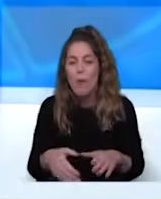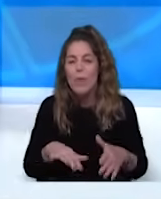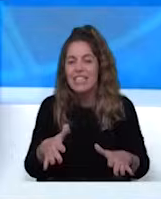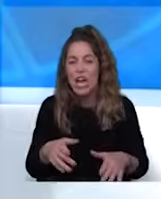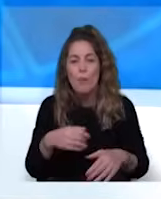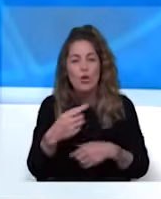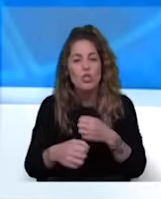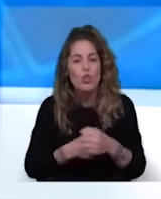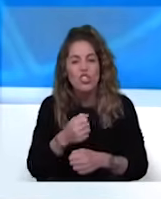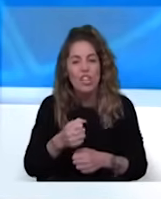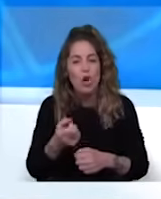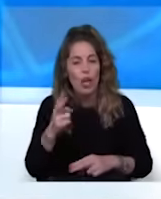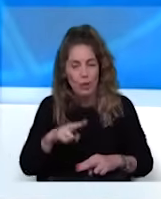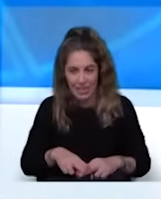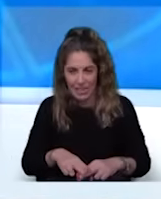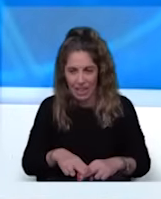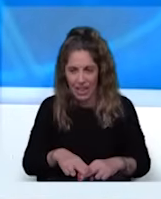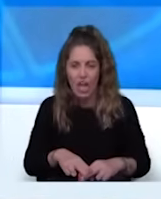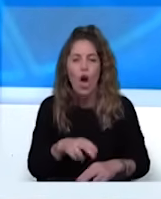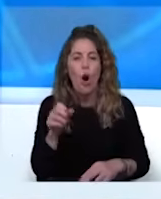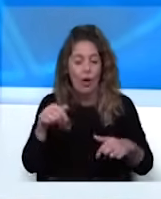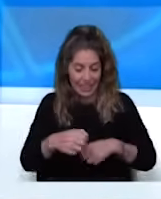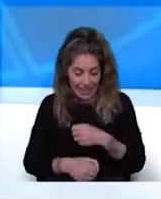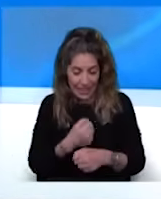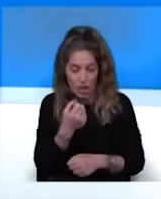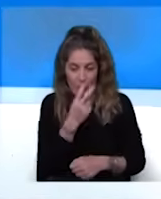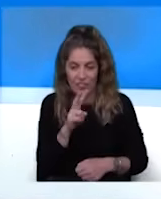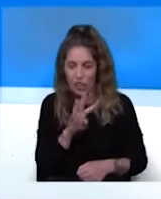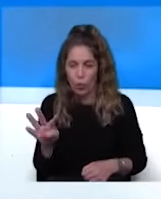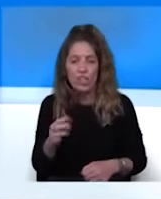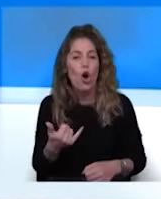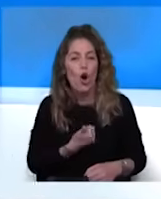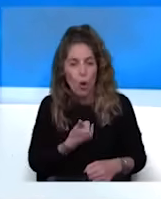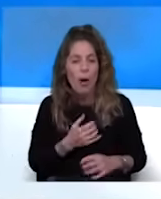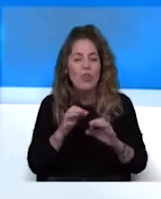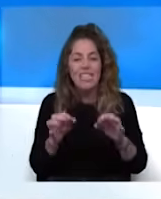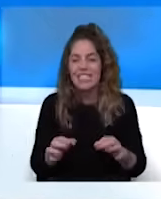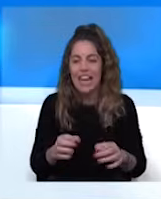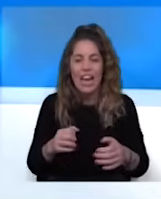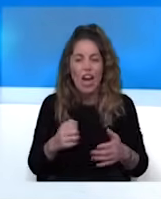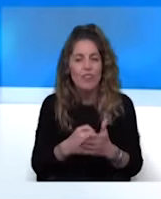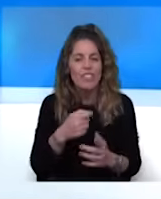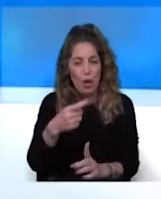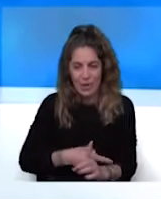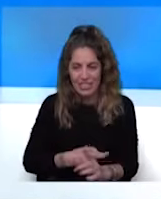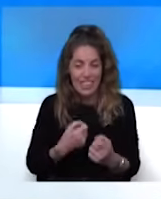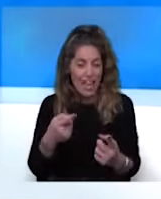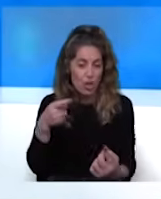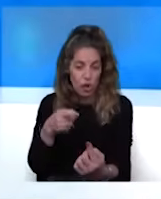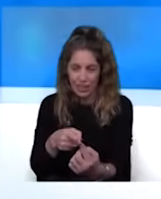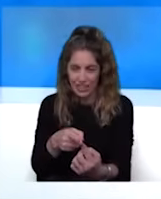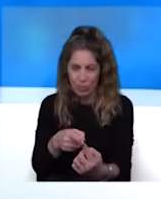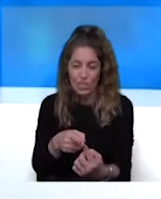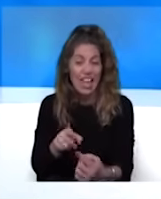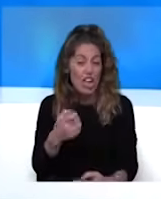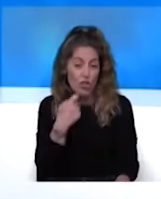próximos años con la mortalidad o en este año 2024 cómo vamos a llegar a fin de mes y establecer las metas y eso es